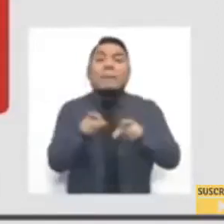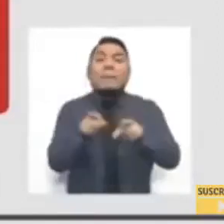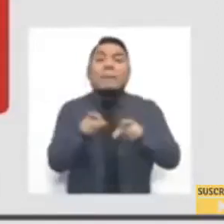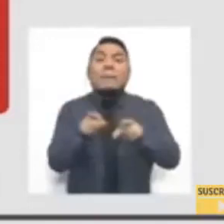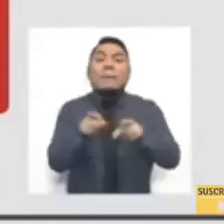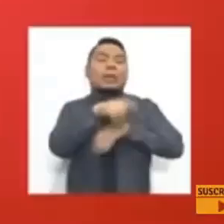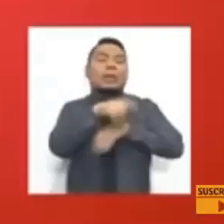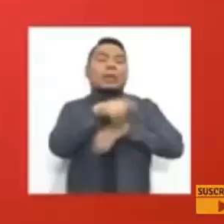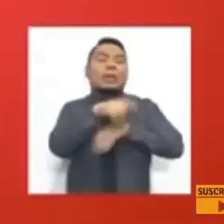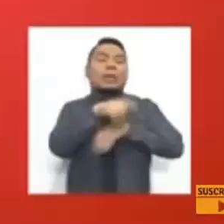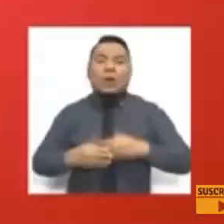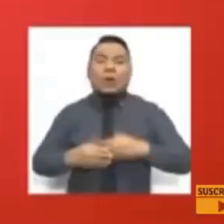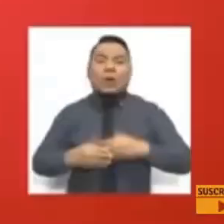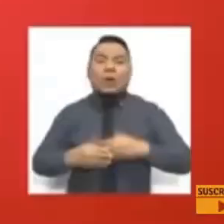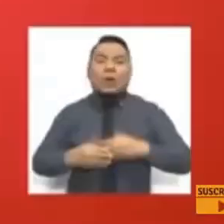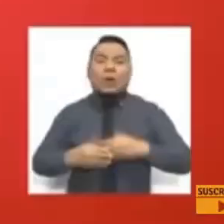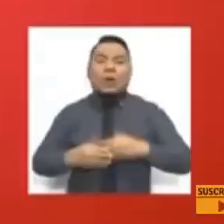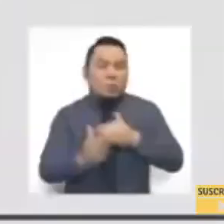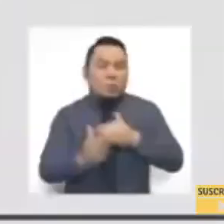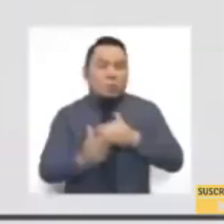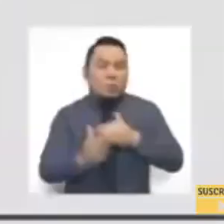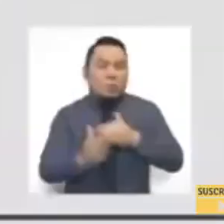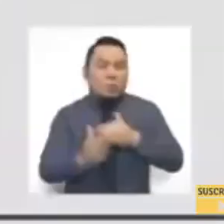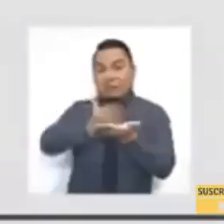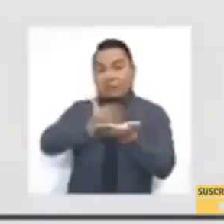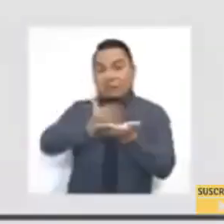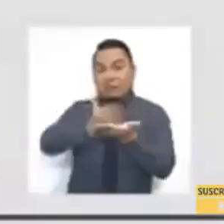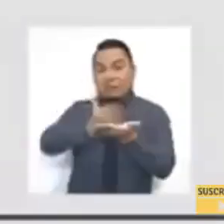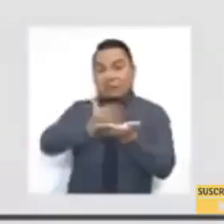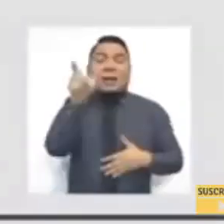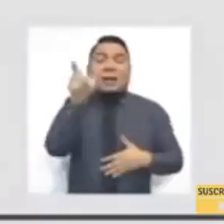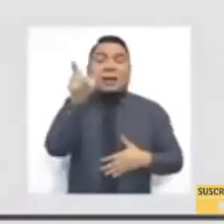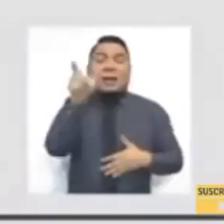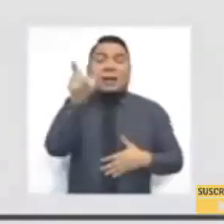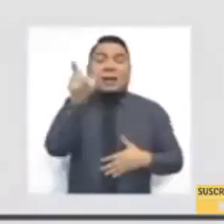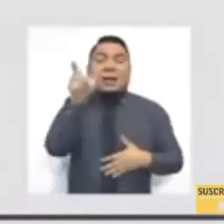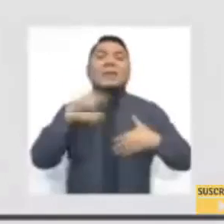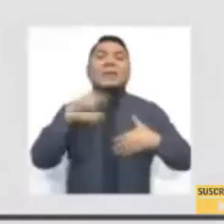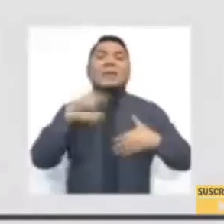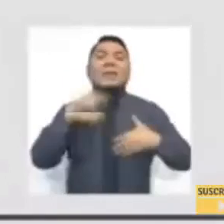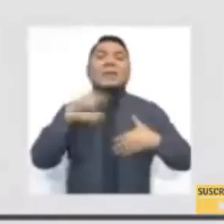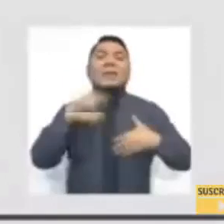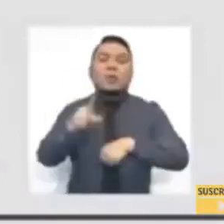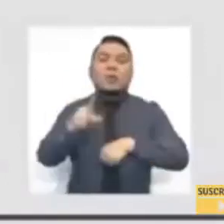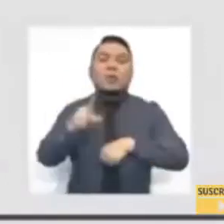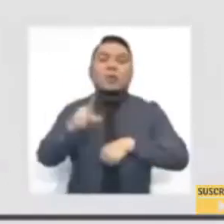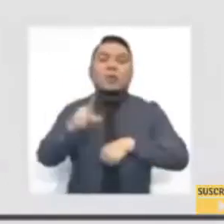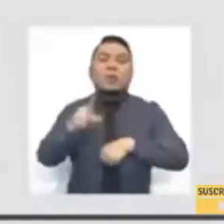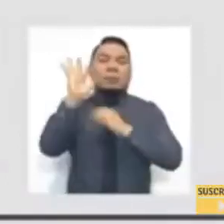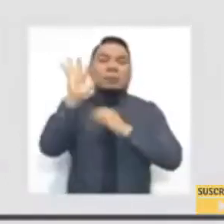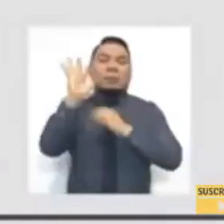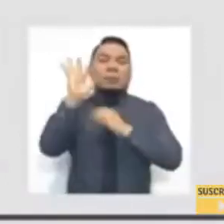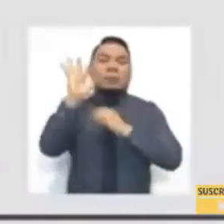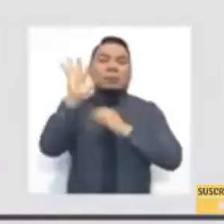se compondrá de la siguiente manera. Primera parte. Cada candidato tendrá 3 minutos para la presentación de sus propuestas